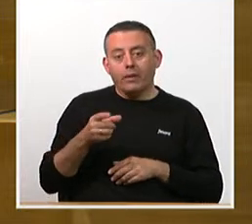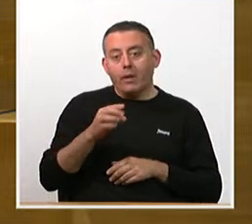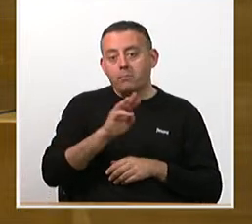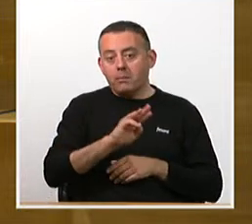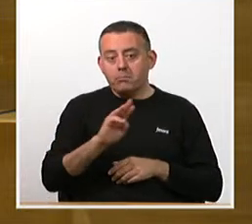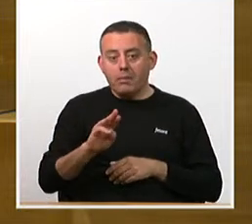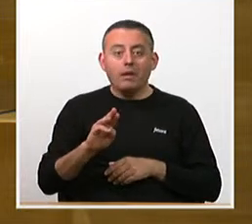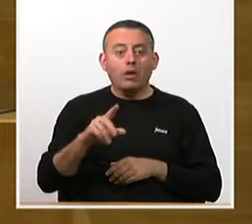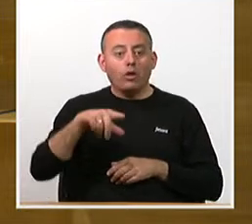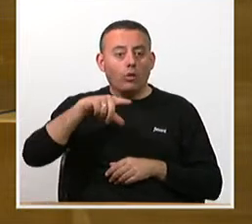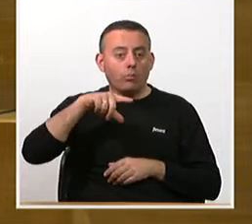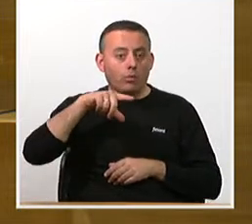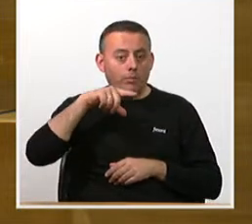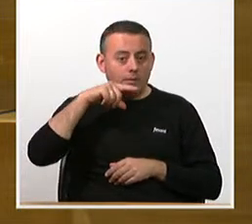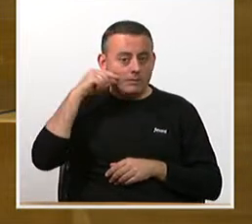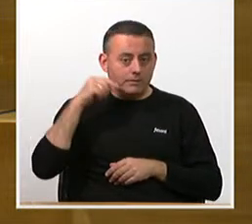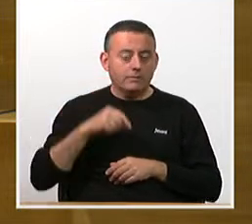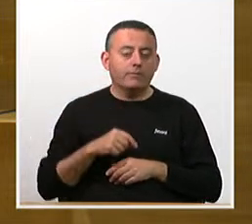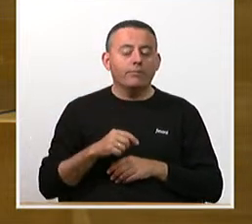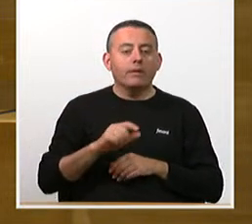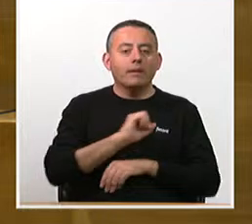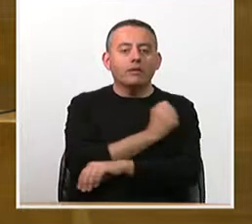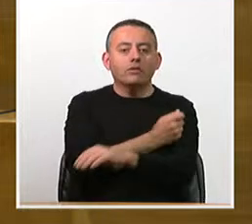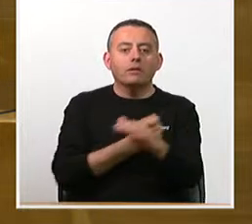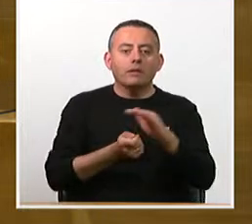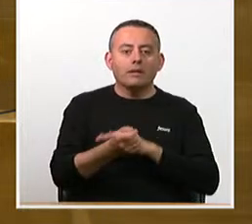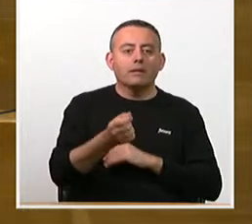registro de entrada 1